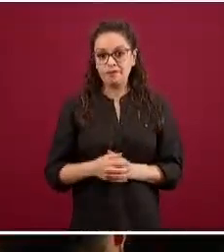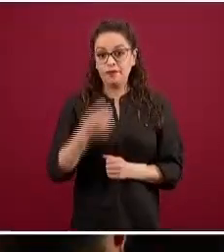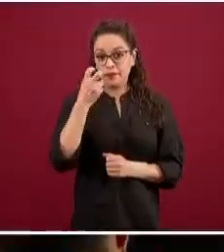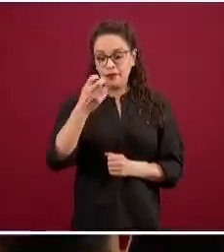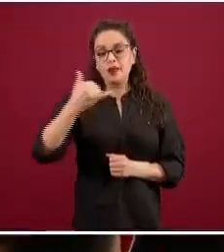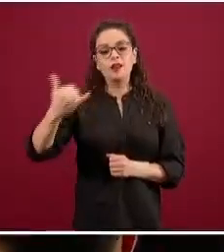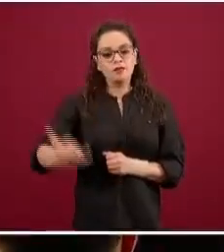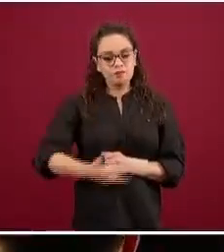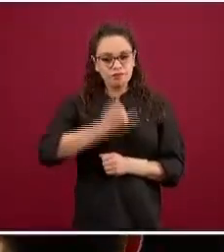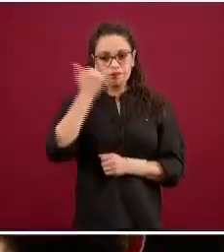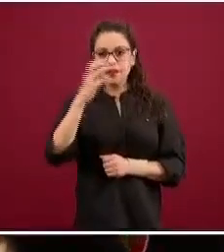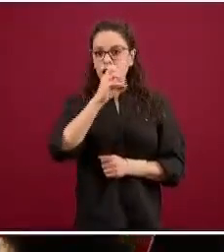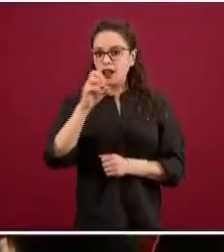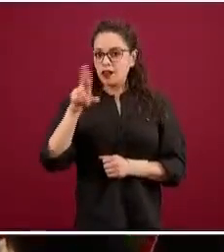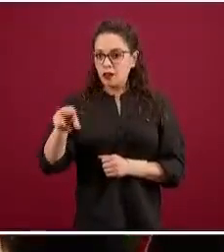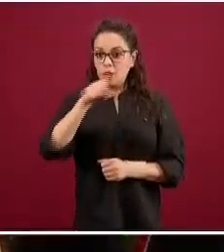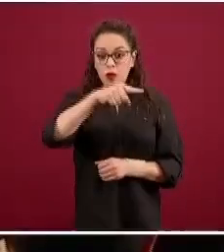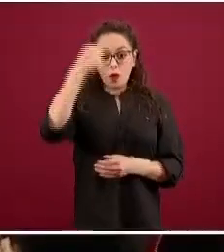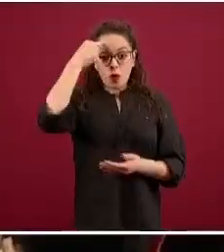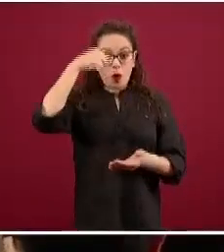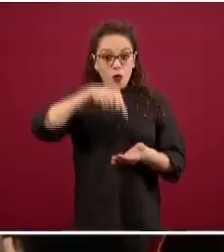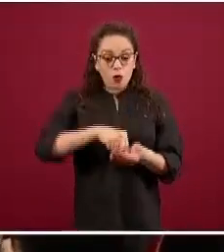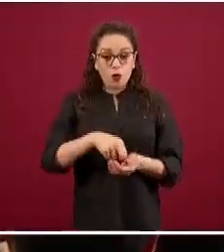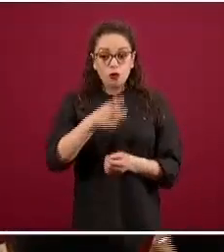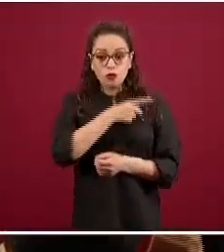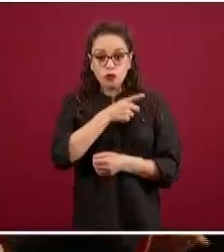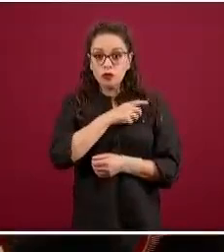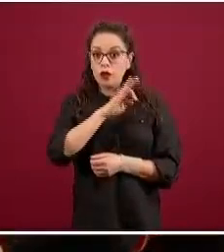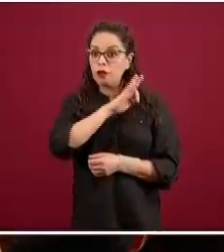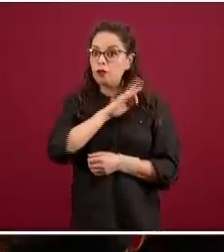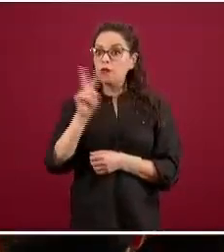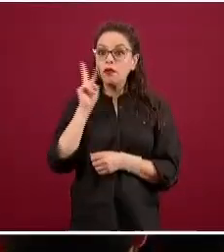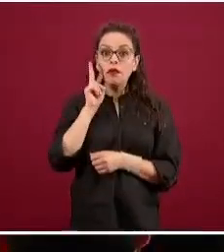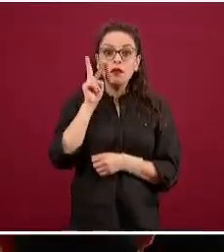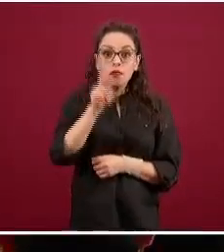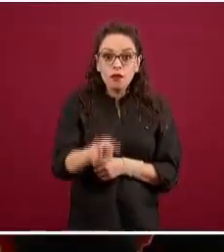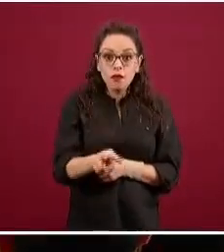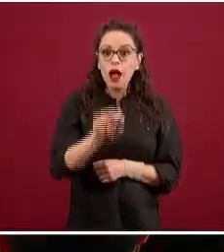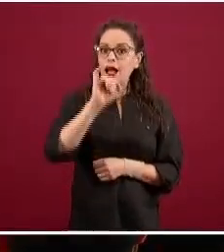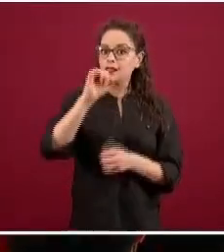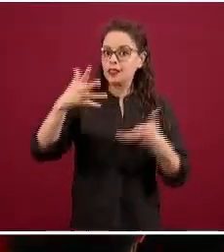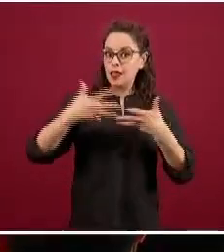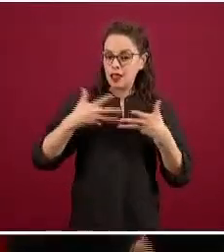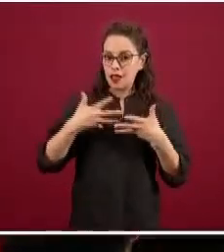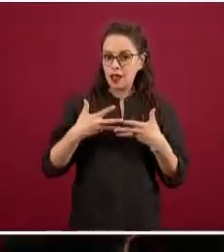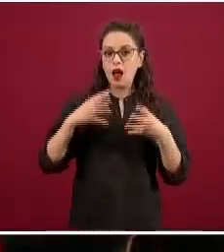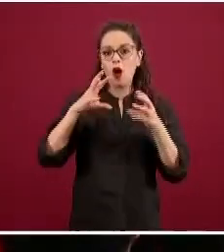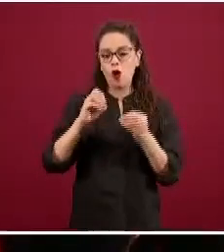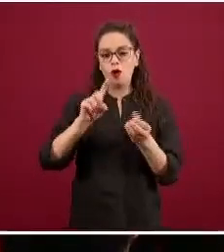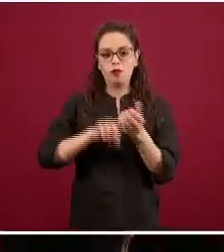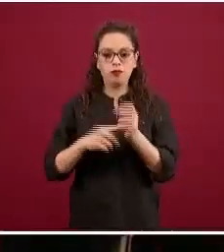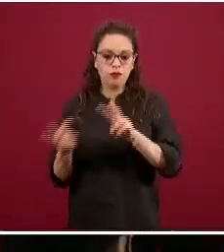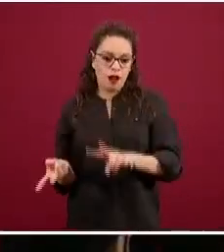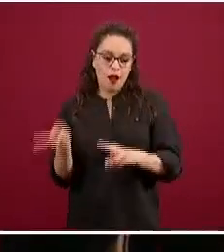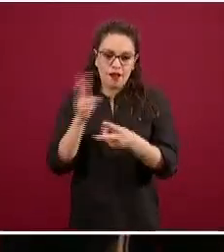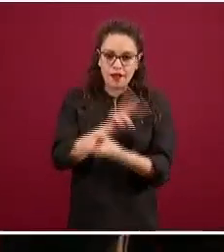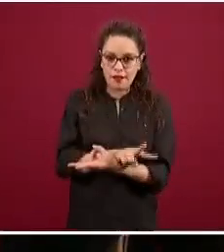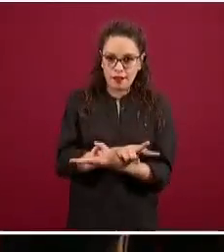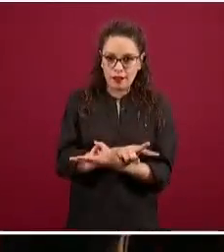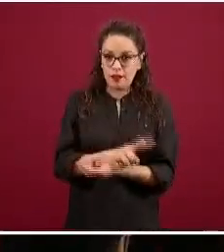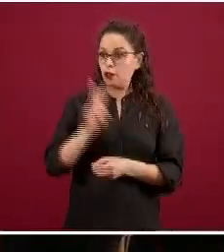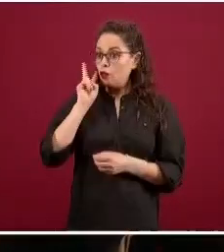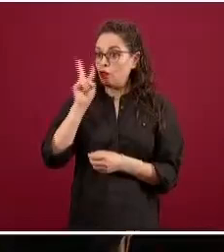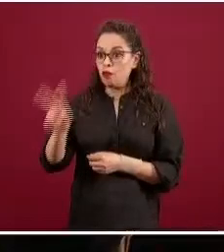metodológico suponer que solo lo que se ve existe y al revés, que lo que no se ve no